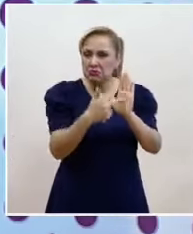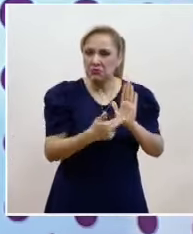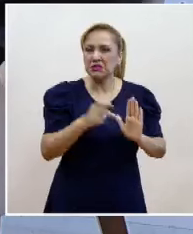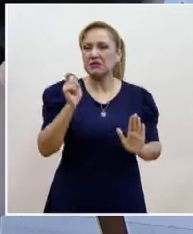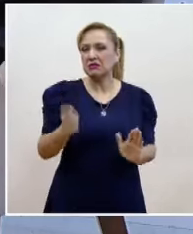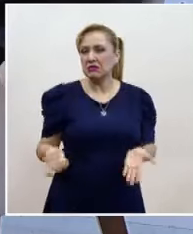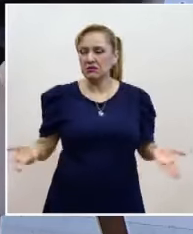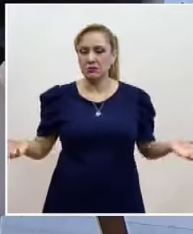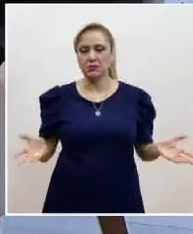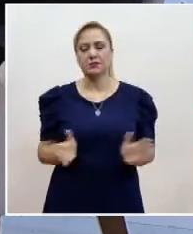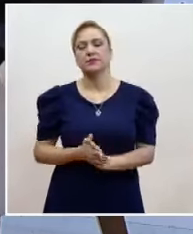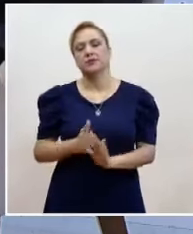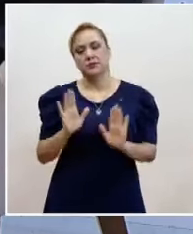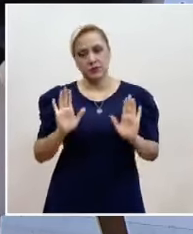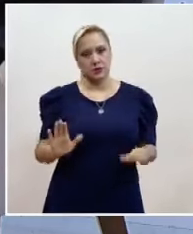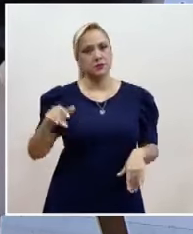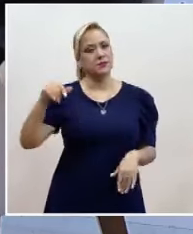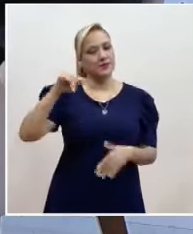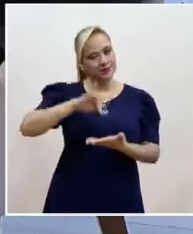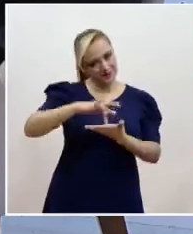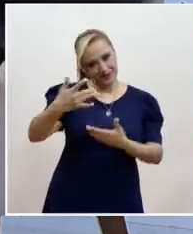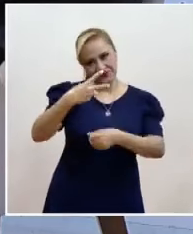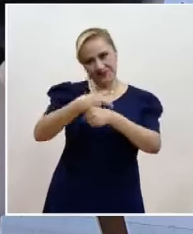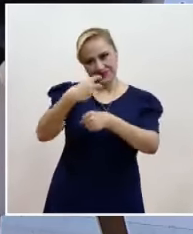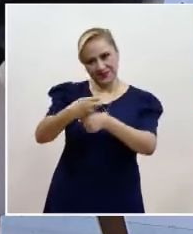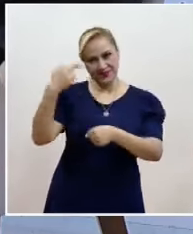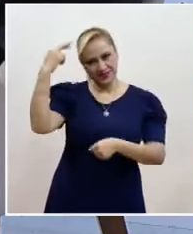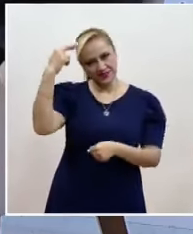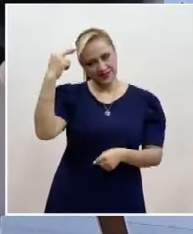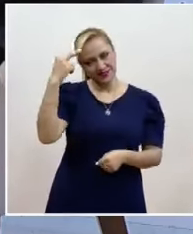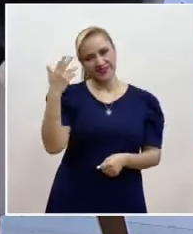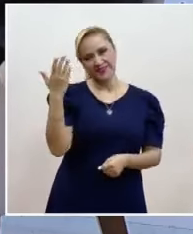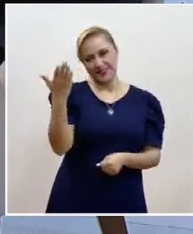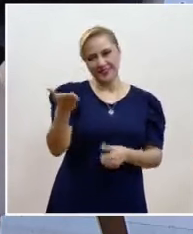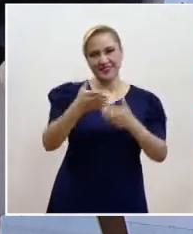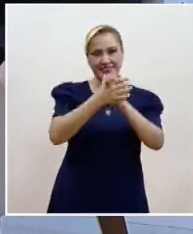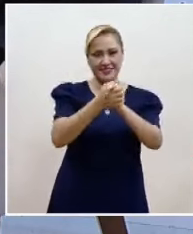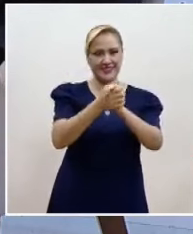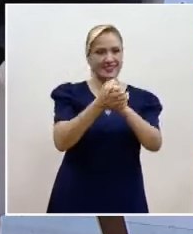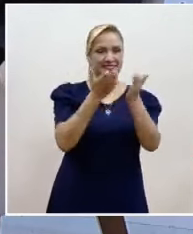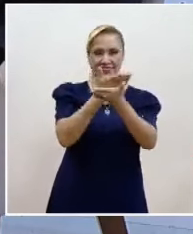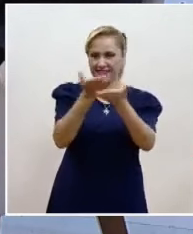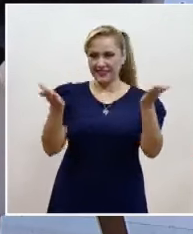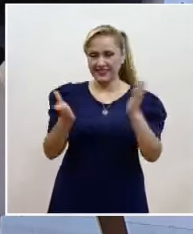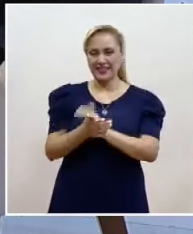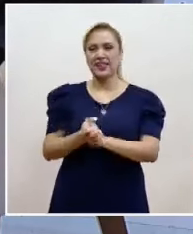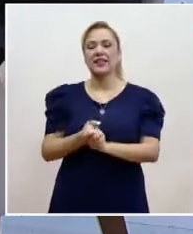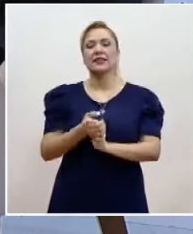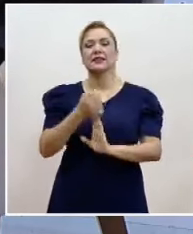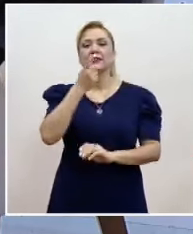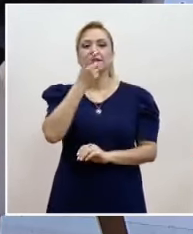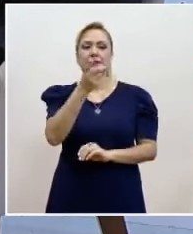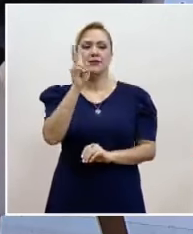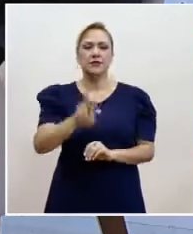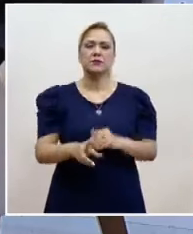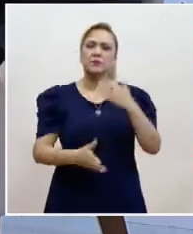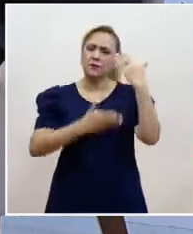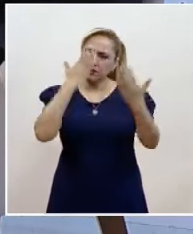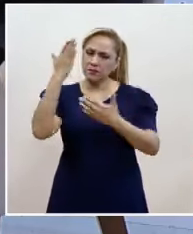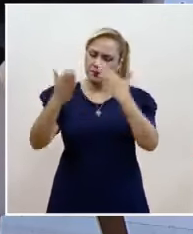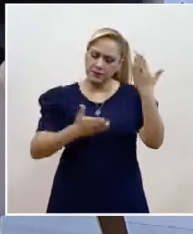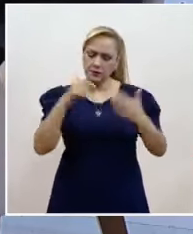bueno, nosotros desde el lado, bueno, antes que nada, gracias por la invitación, Roberto, un gusto Encantado. estar por acá. Saludos a Laura también. Y bueno, decir que en un estudio que hicimos en